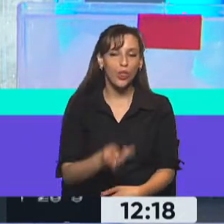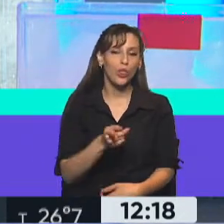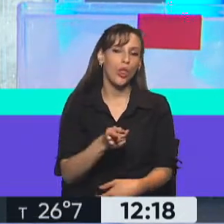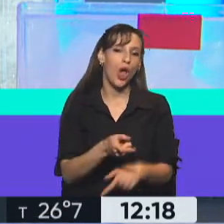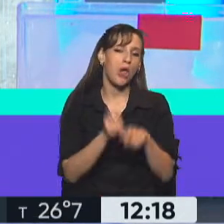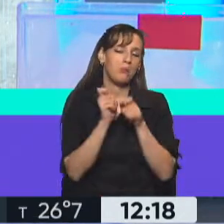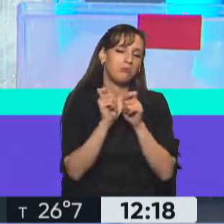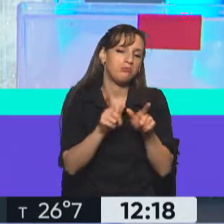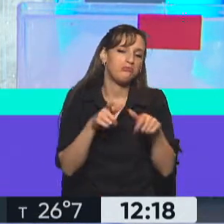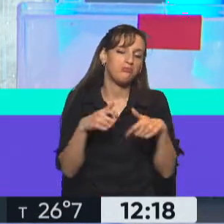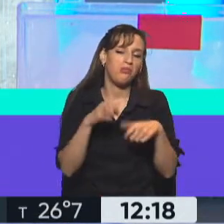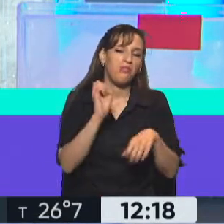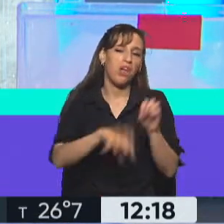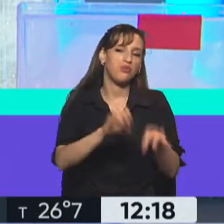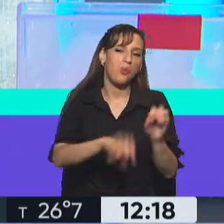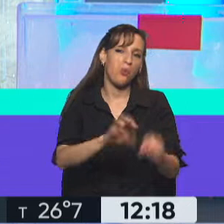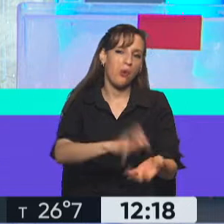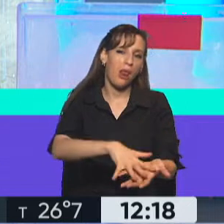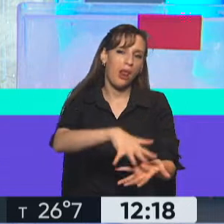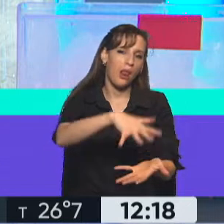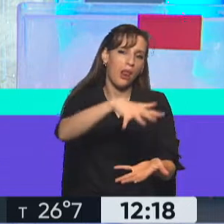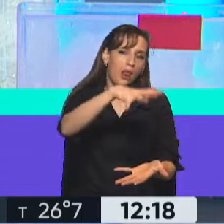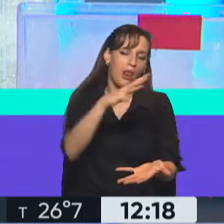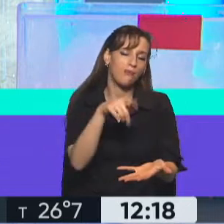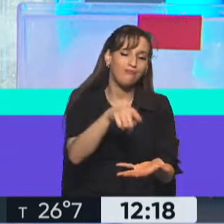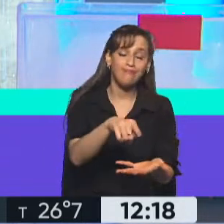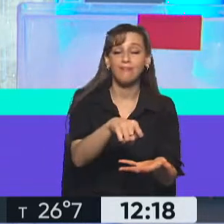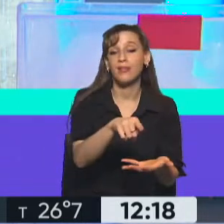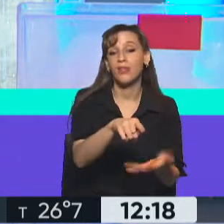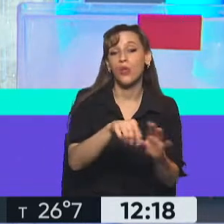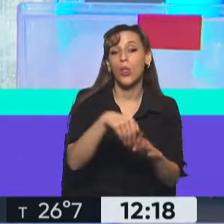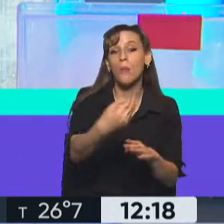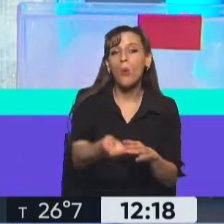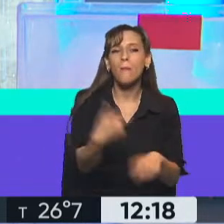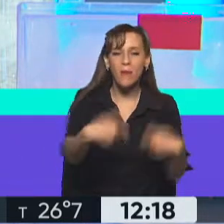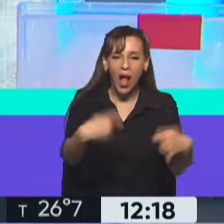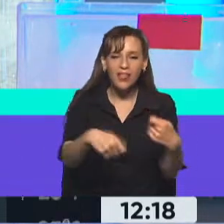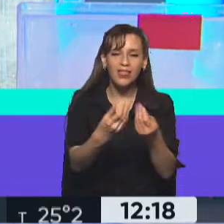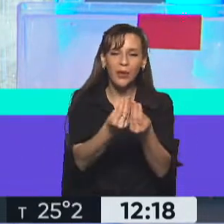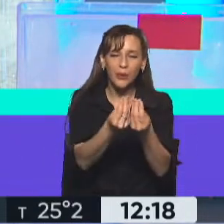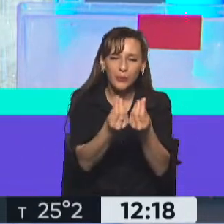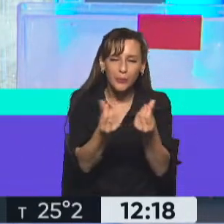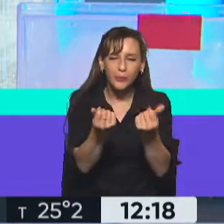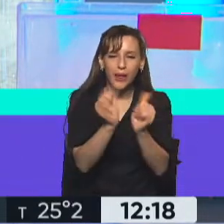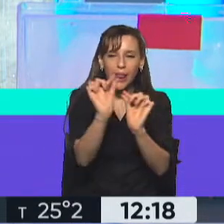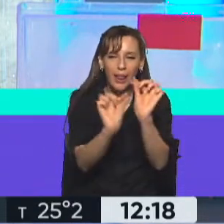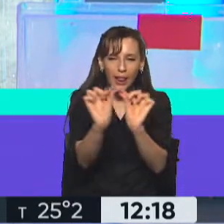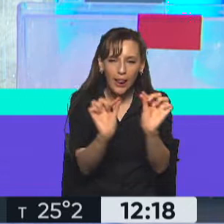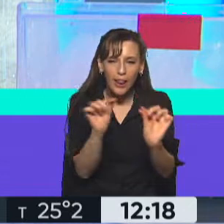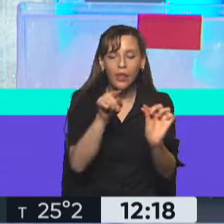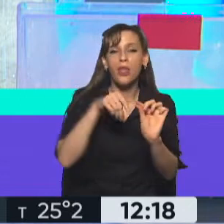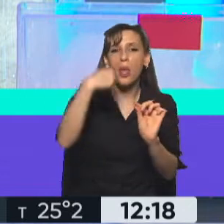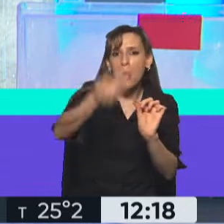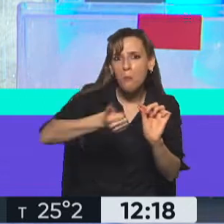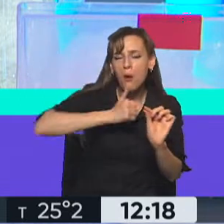vertederos y allí lo peor es que se va digamos rompiendo y formando micro plásticos que terminan en los